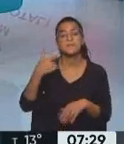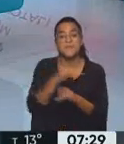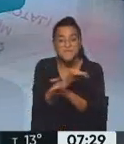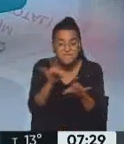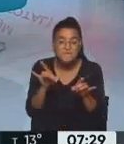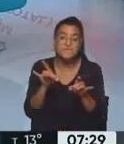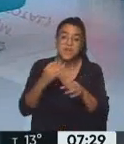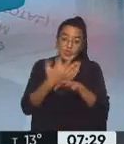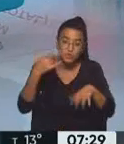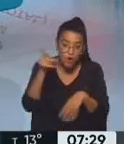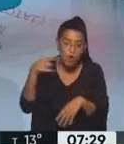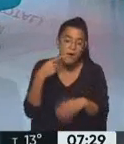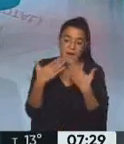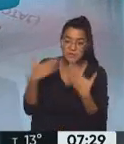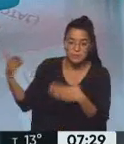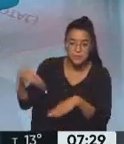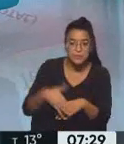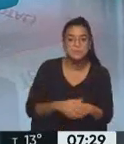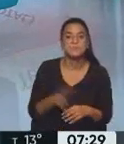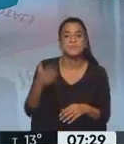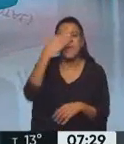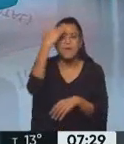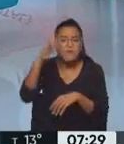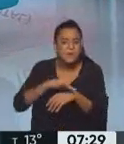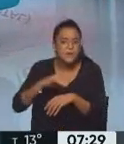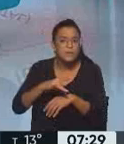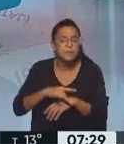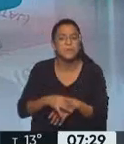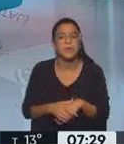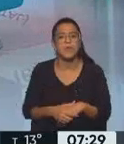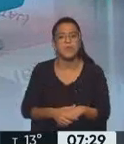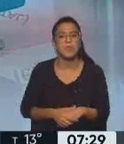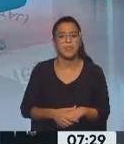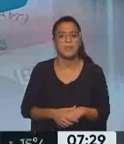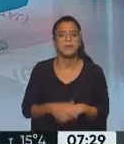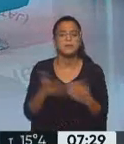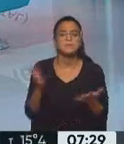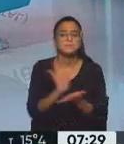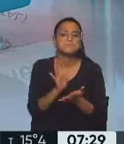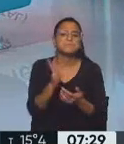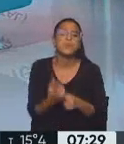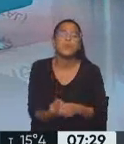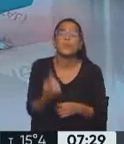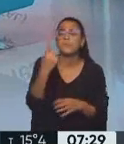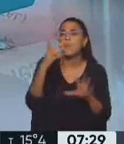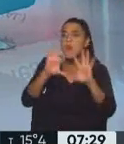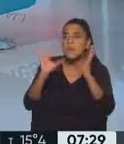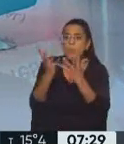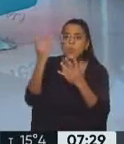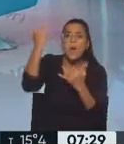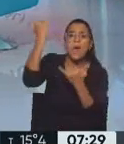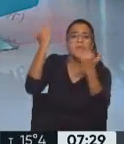acompañarnos en esta mañana una enfermedad que tiene casos aislados en todo el mundo